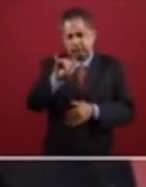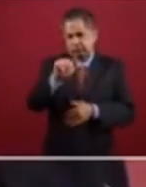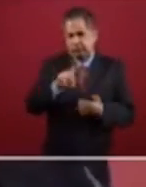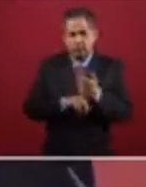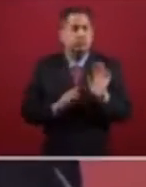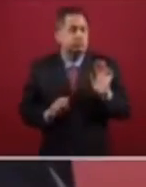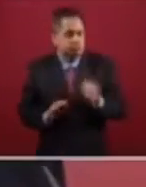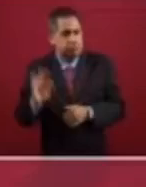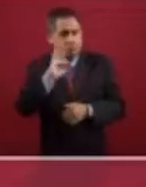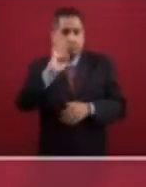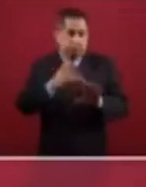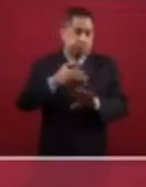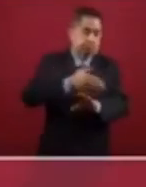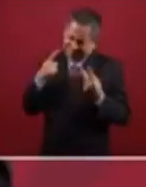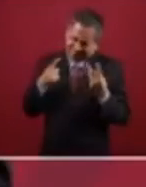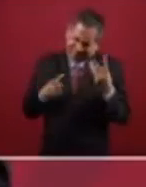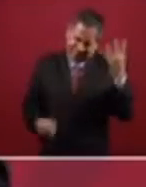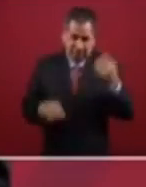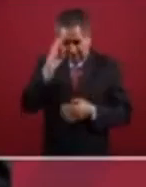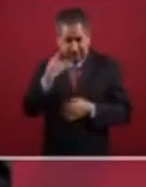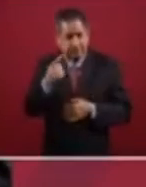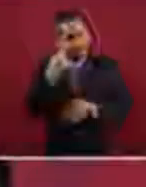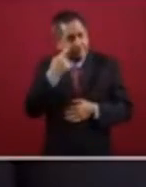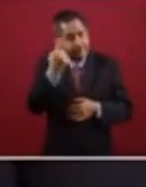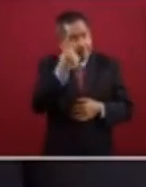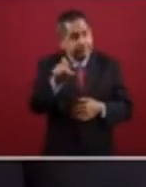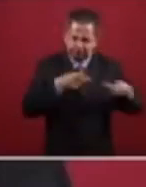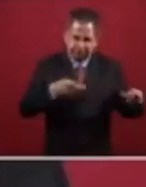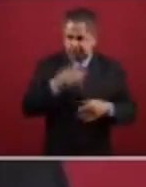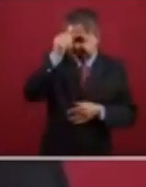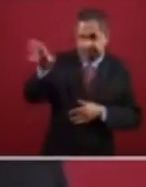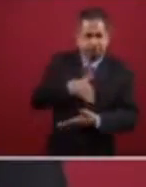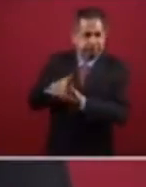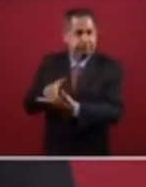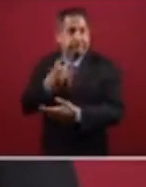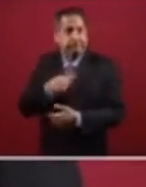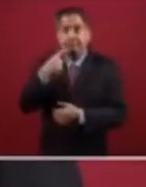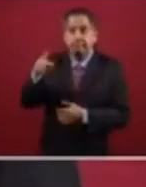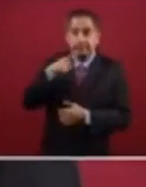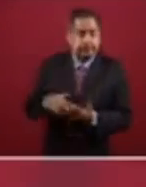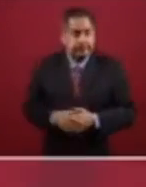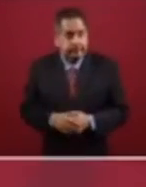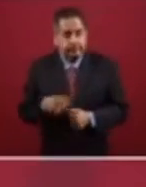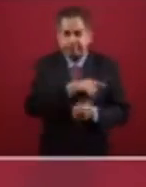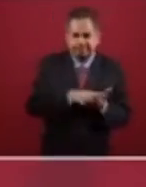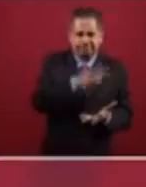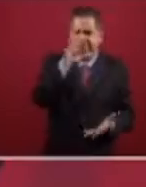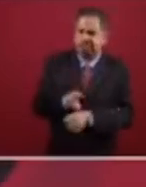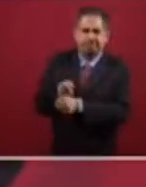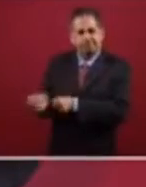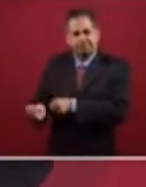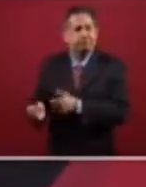mejor, por el procedimiento legal, 140 amparos nos hicieron mayoritear.